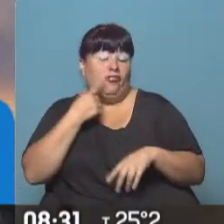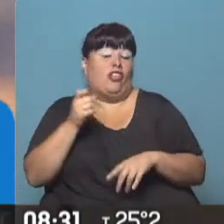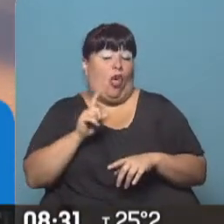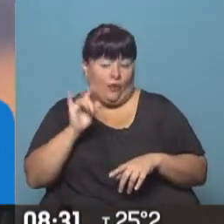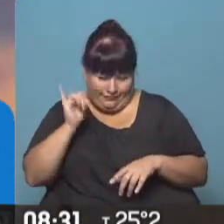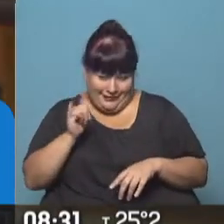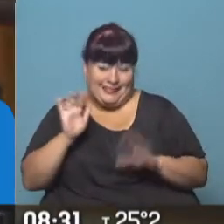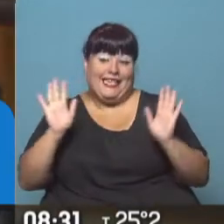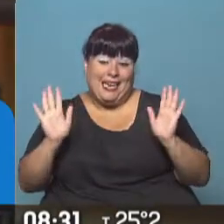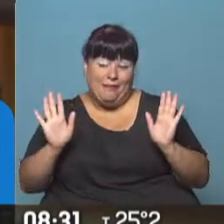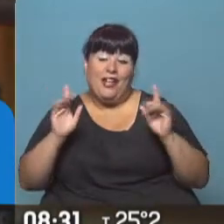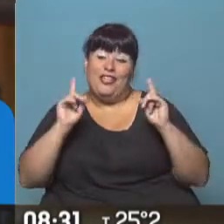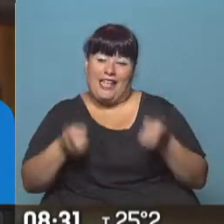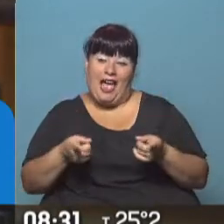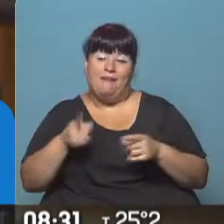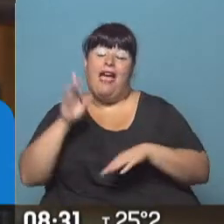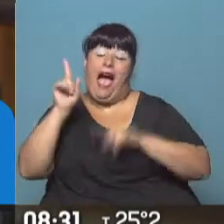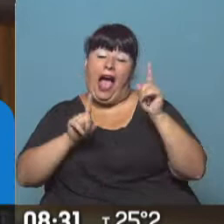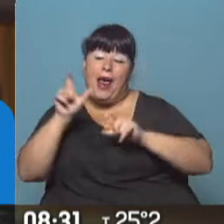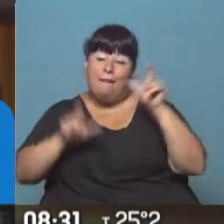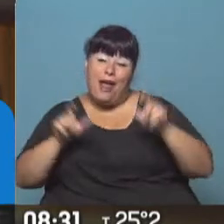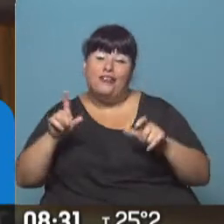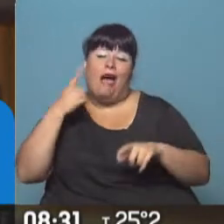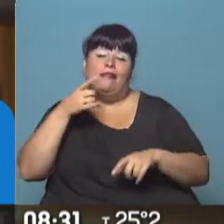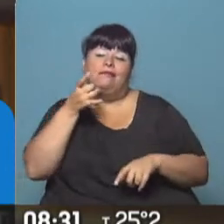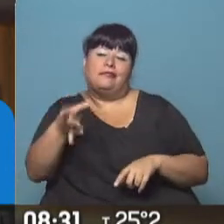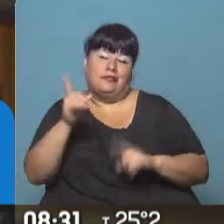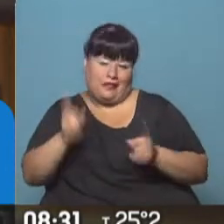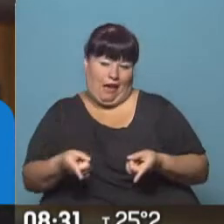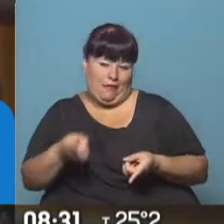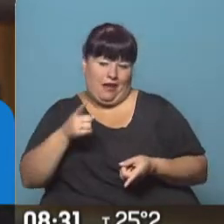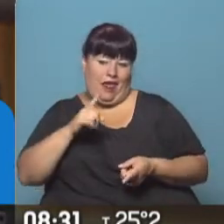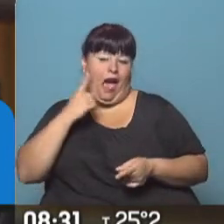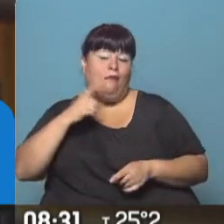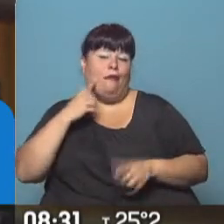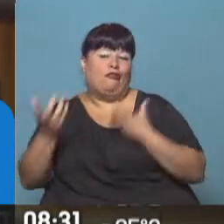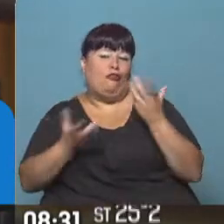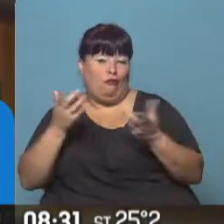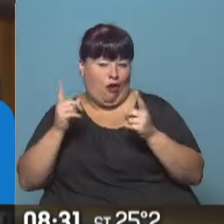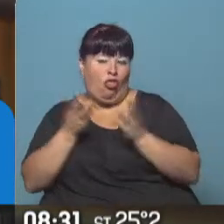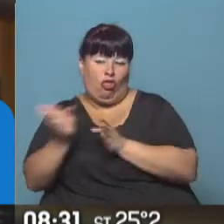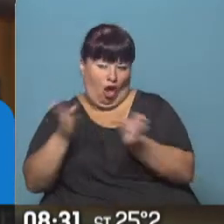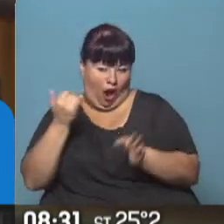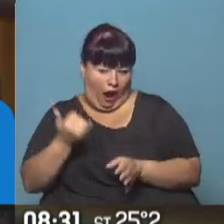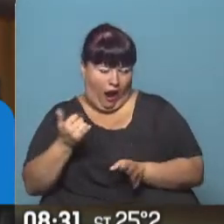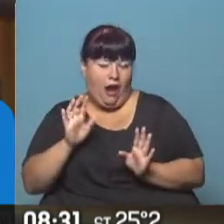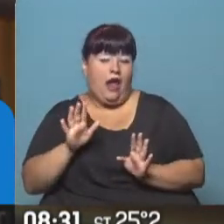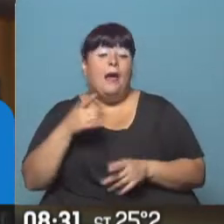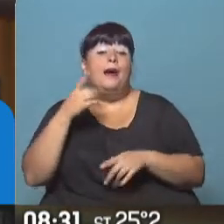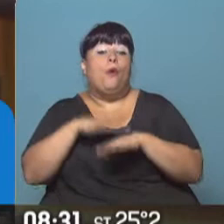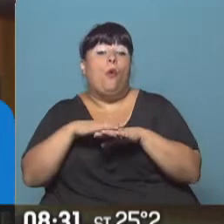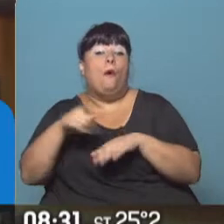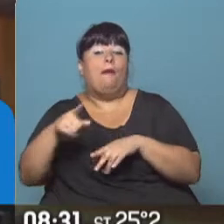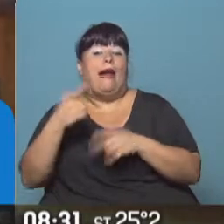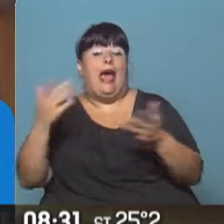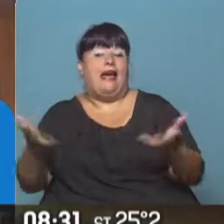exactamente pero también está la mano del hombre que de manera intencionada provoca estos incendios que muchas veces tienen que ver para